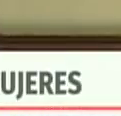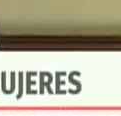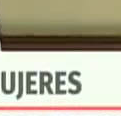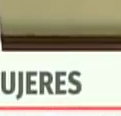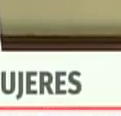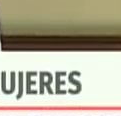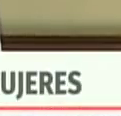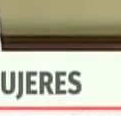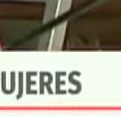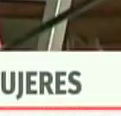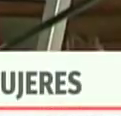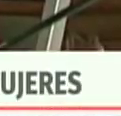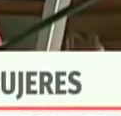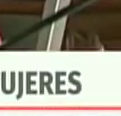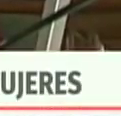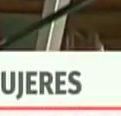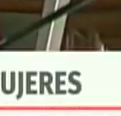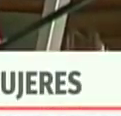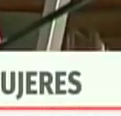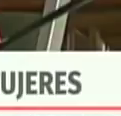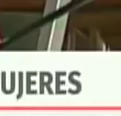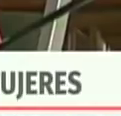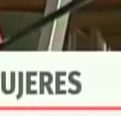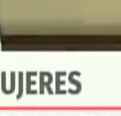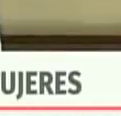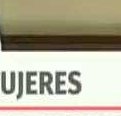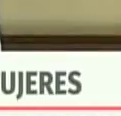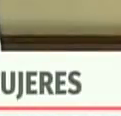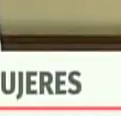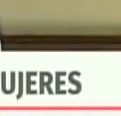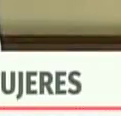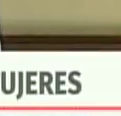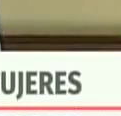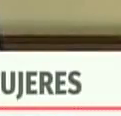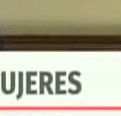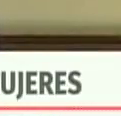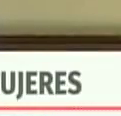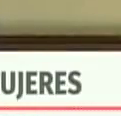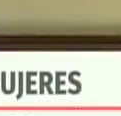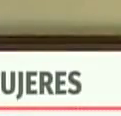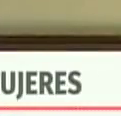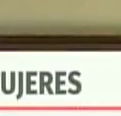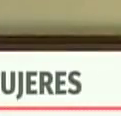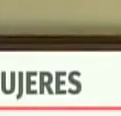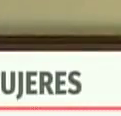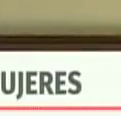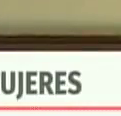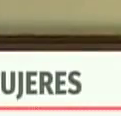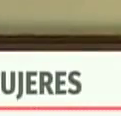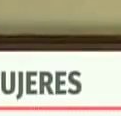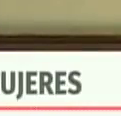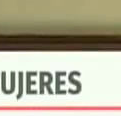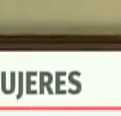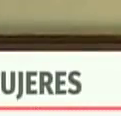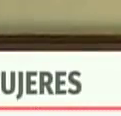Delcy Rodríguez, querido camarada Adán Coromoto Chávez Frías,